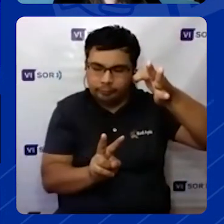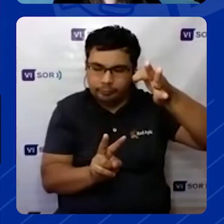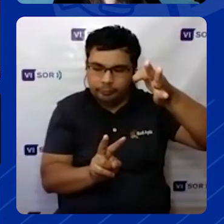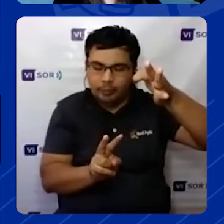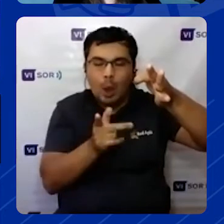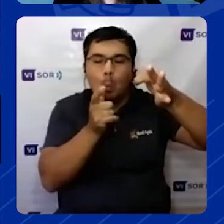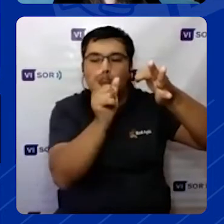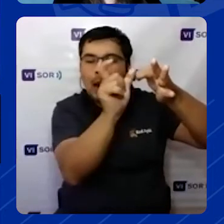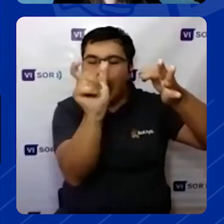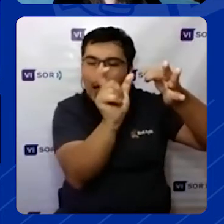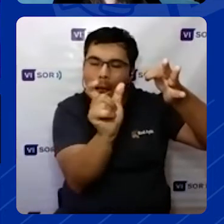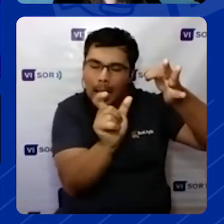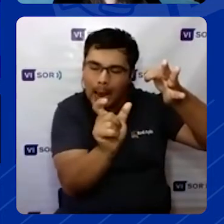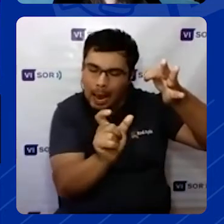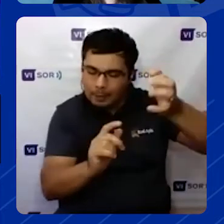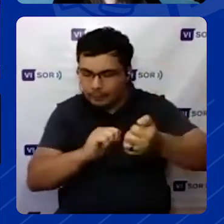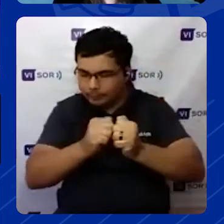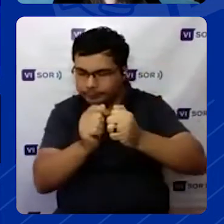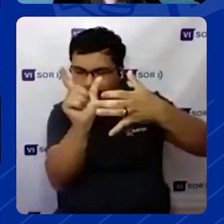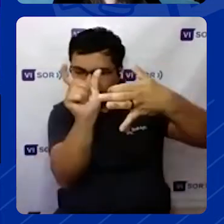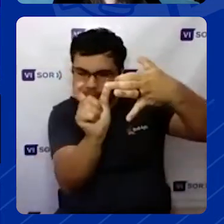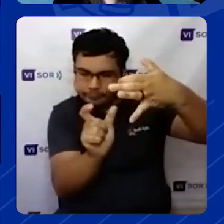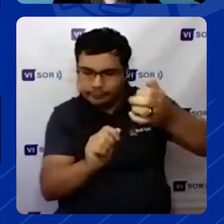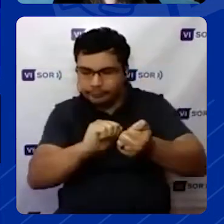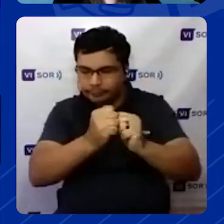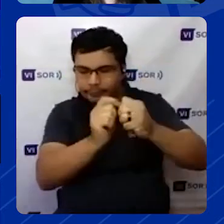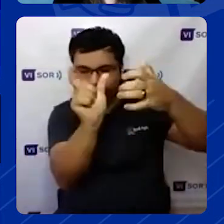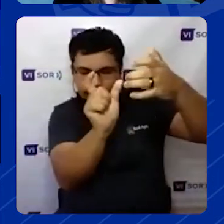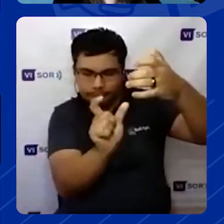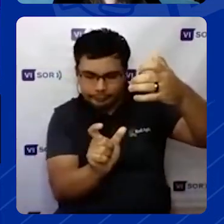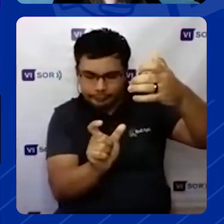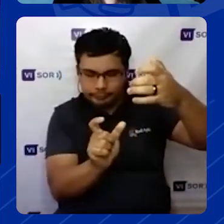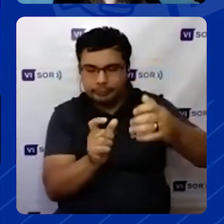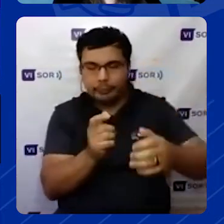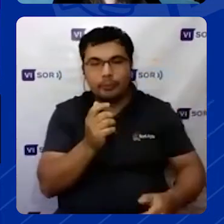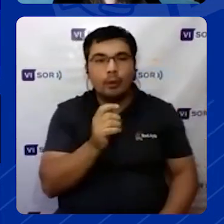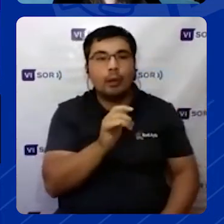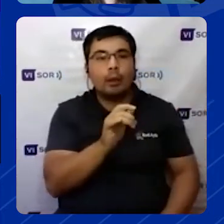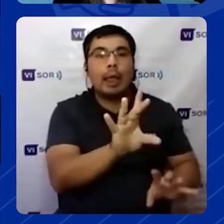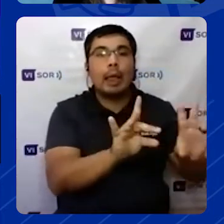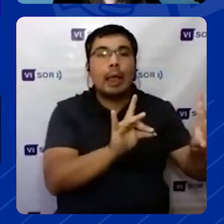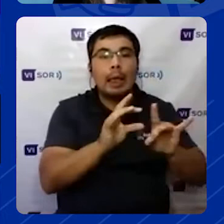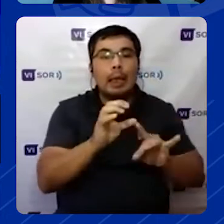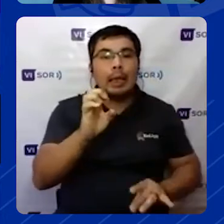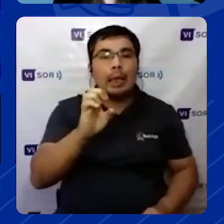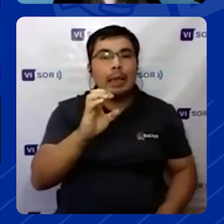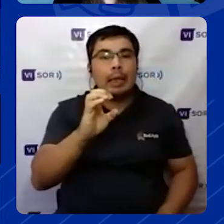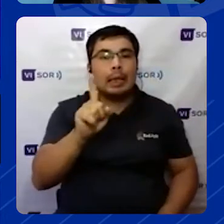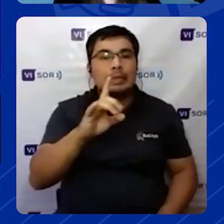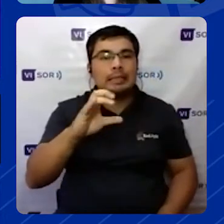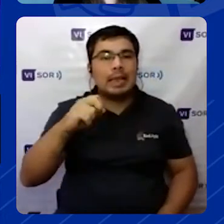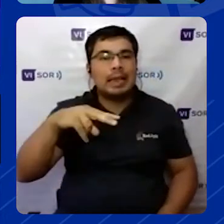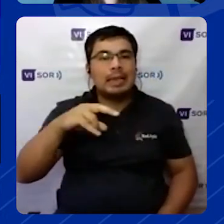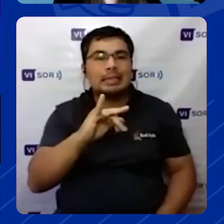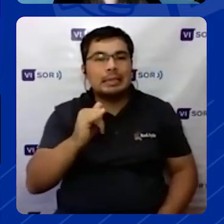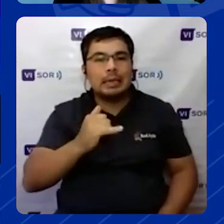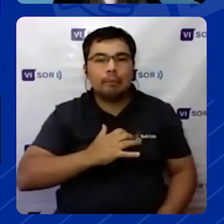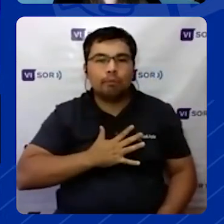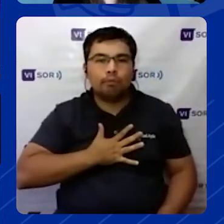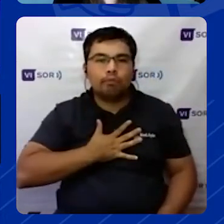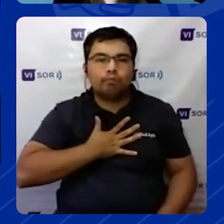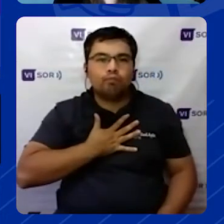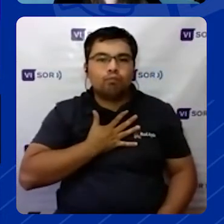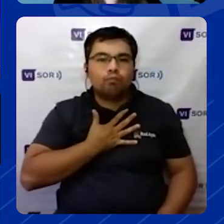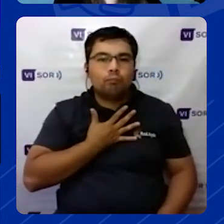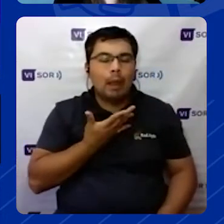momento dado veamos que no tiene sentido, busquemos una alternativa. Y hay algunos textos que les digo que cuando a mí me han dicho hay que adaptar esto, yo les he